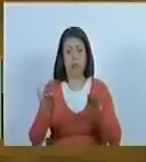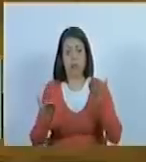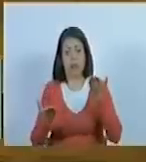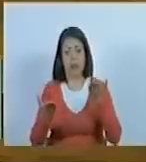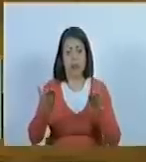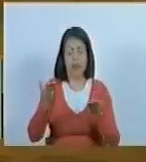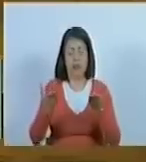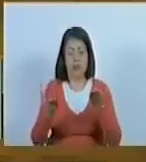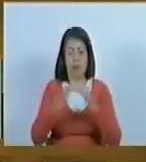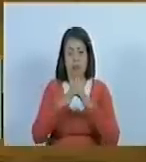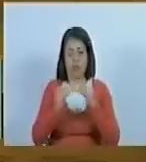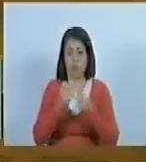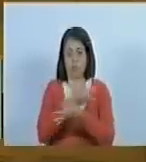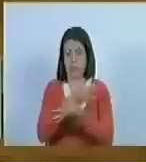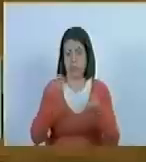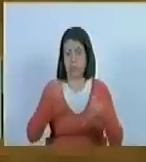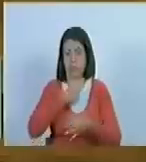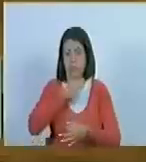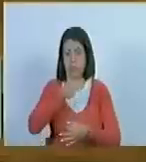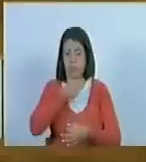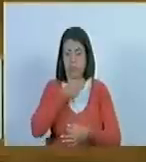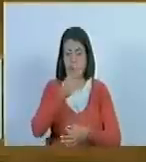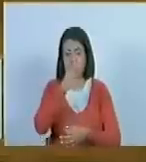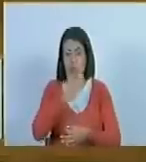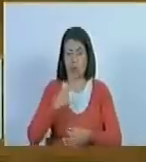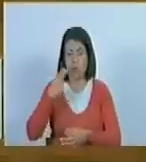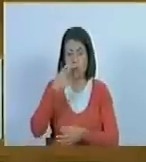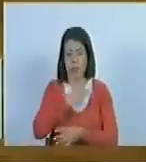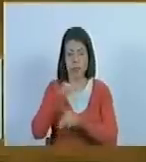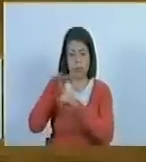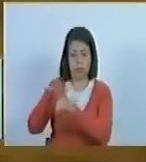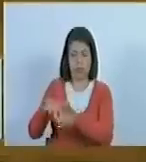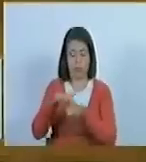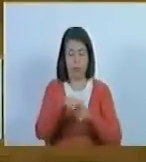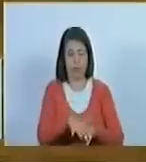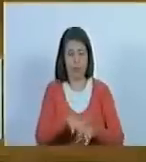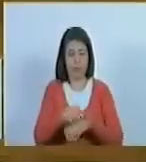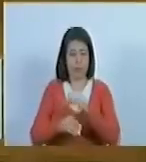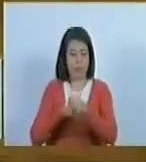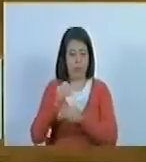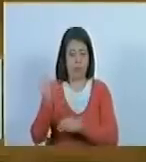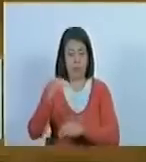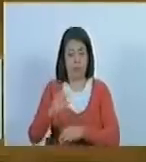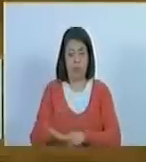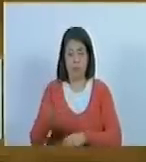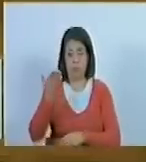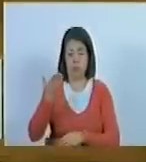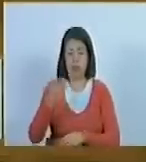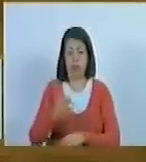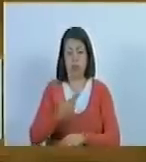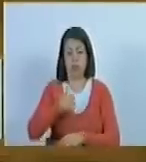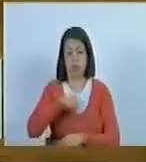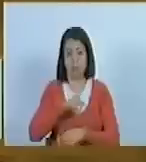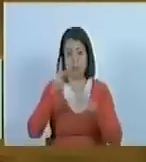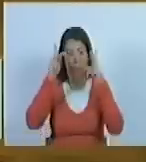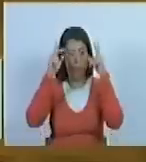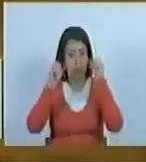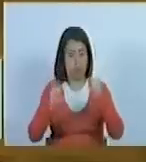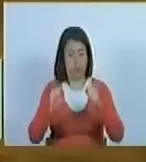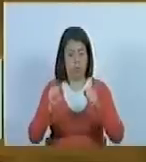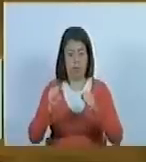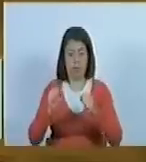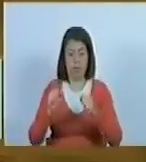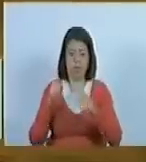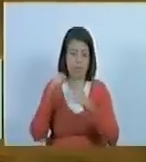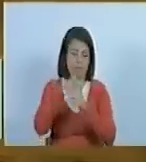que equilibre. La percepción del periodismo como un compromiso con los oprimidos nos ha inspirado lo más valioso de nuestra profesión y